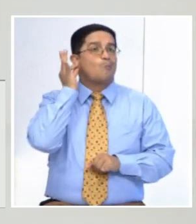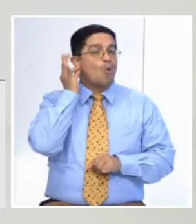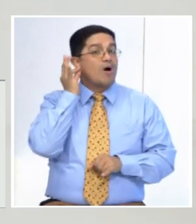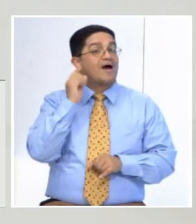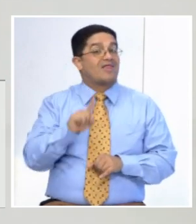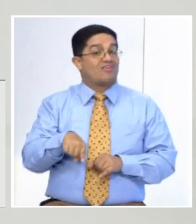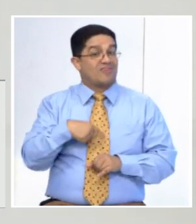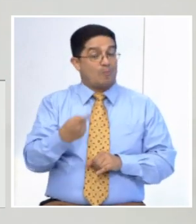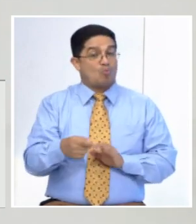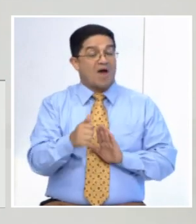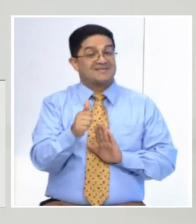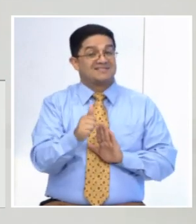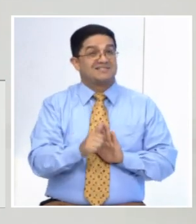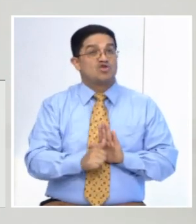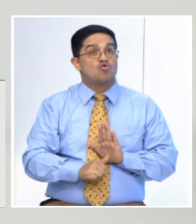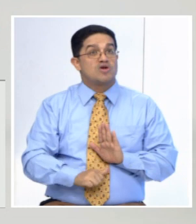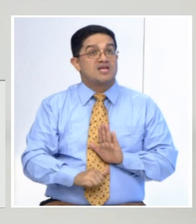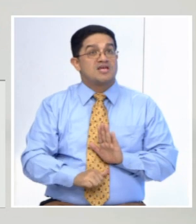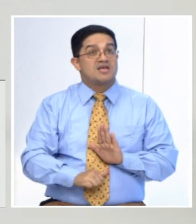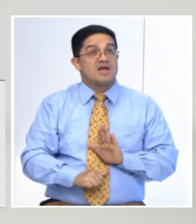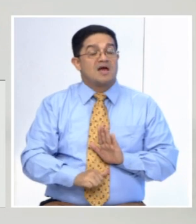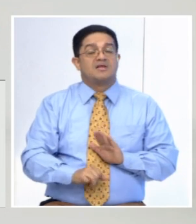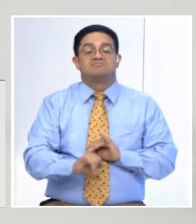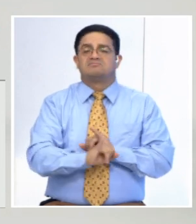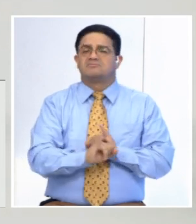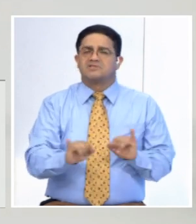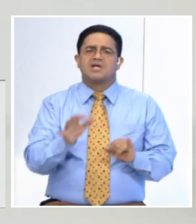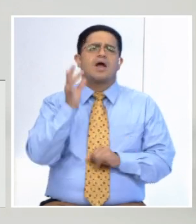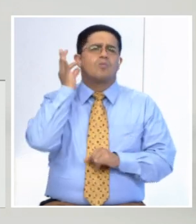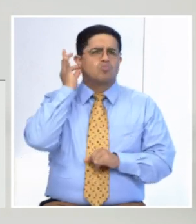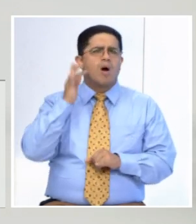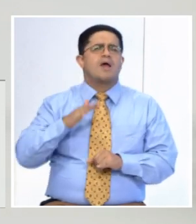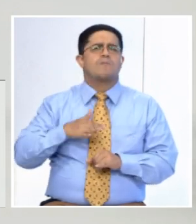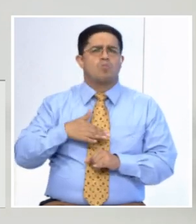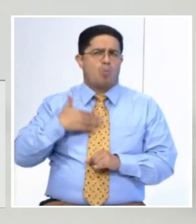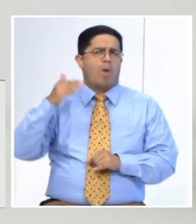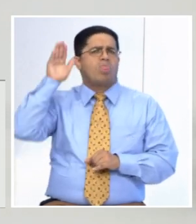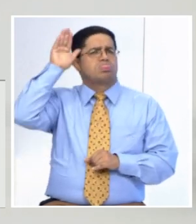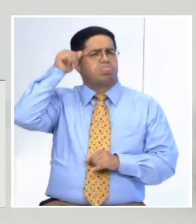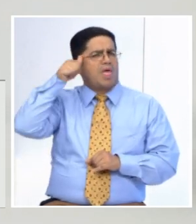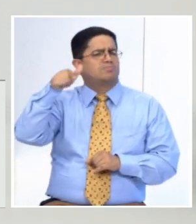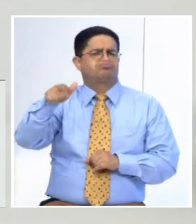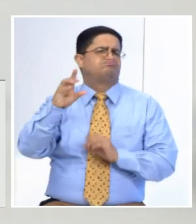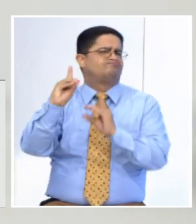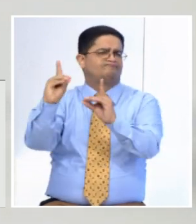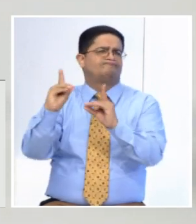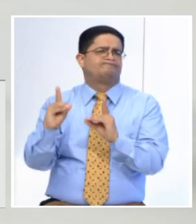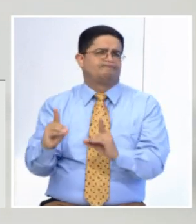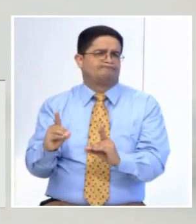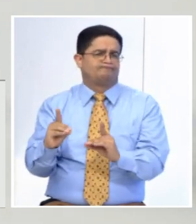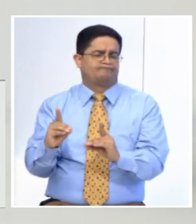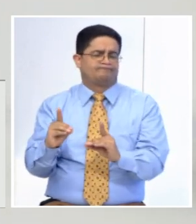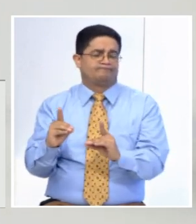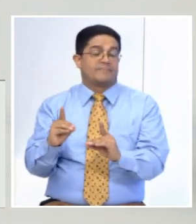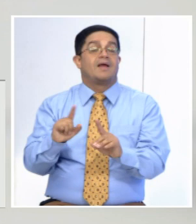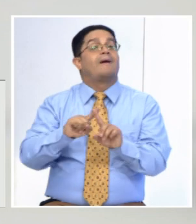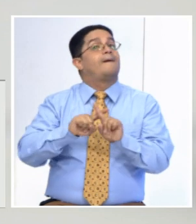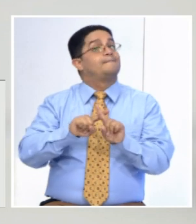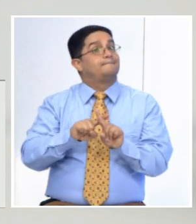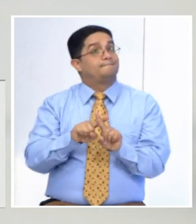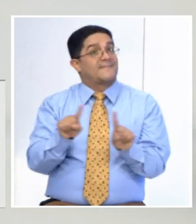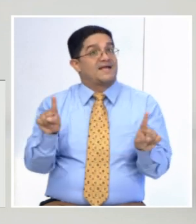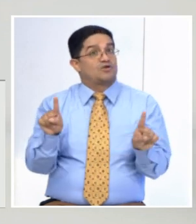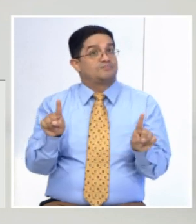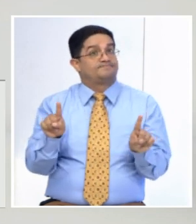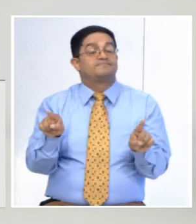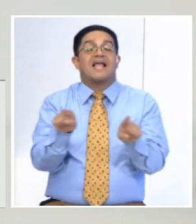la cirugía, cuando se retira la sonda, ya la paciente puede miccionar cuando ella lo desee, ¿ok? Pero, al igual